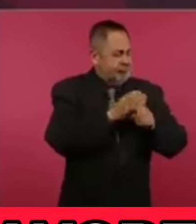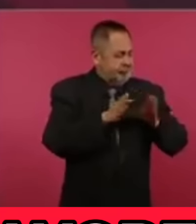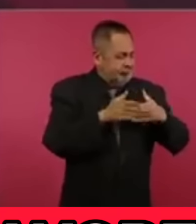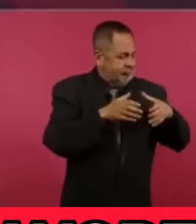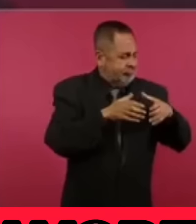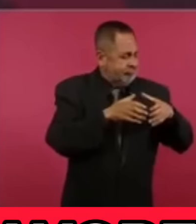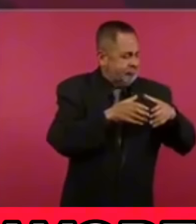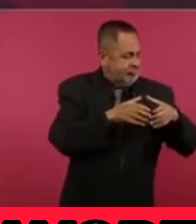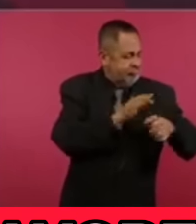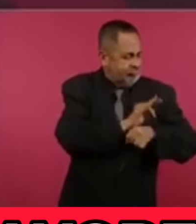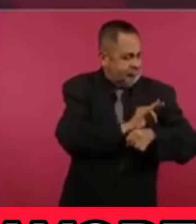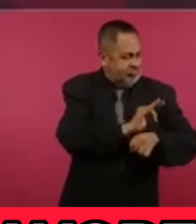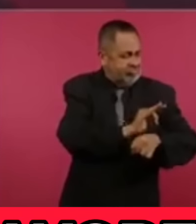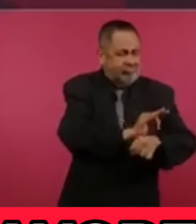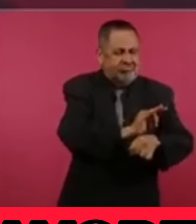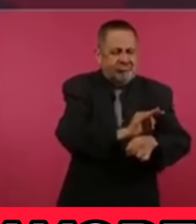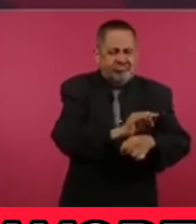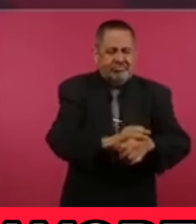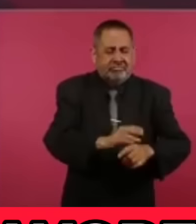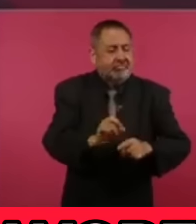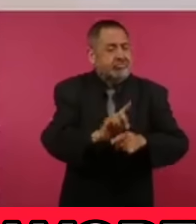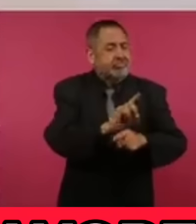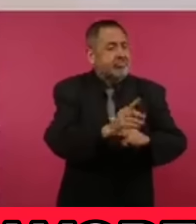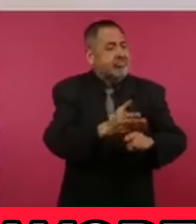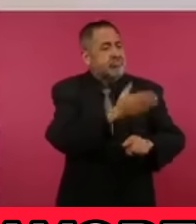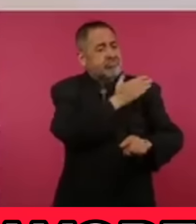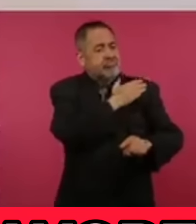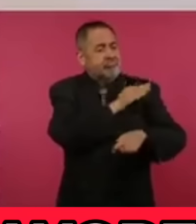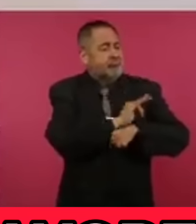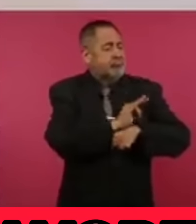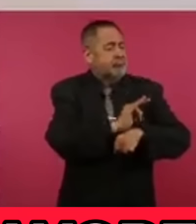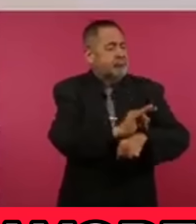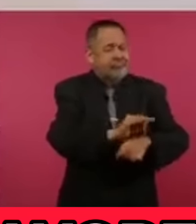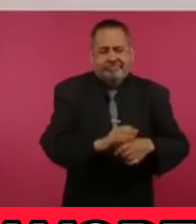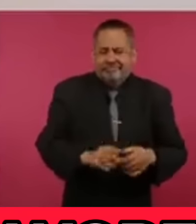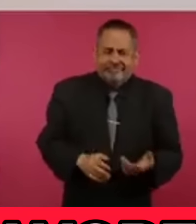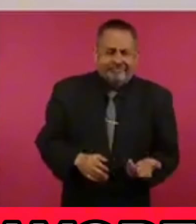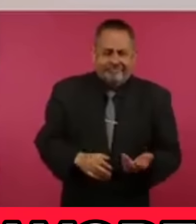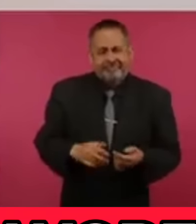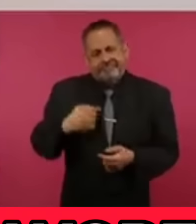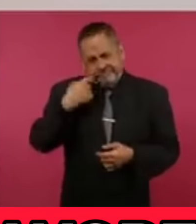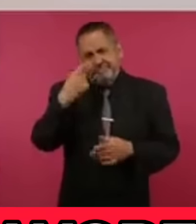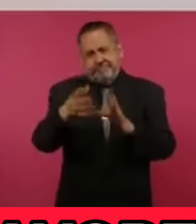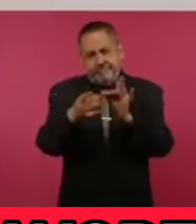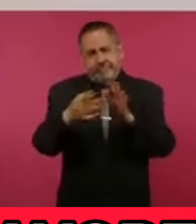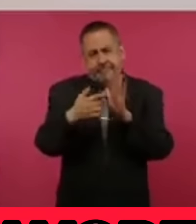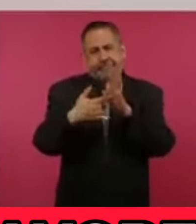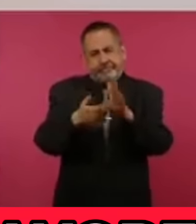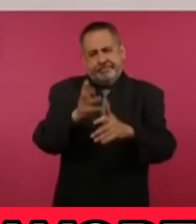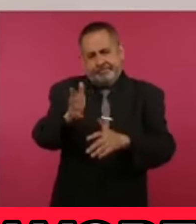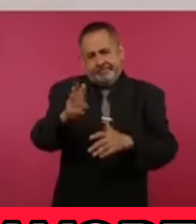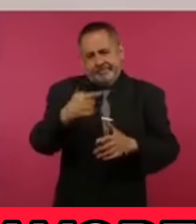Y esto viene de tiempo atrás, ya lo hemos visto, desde que